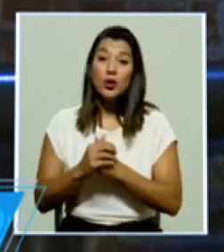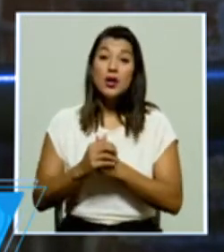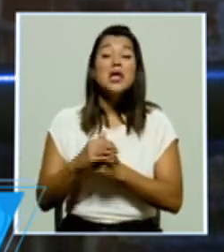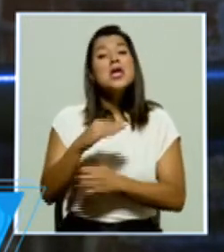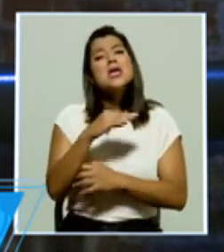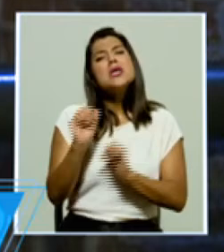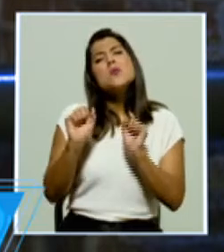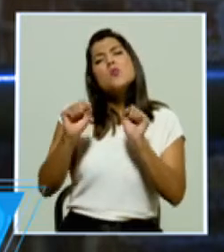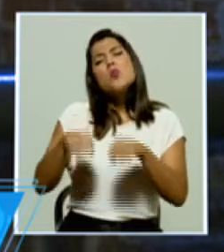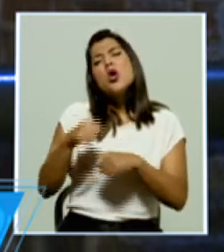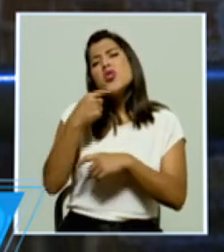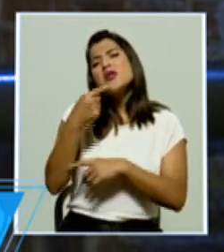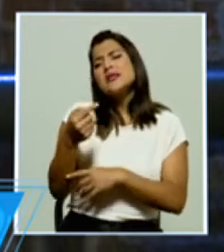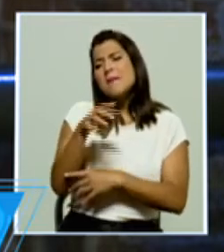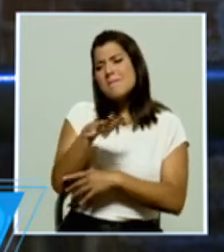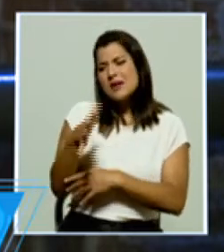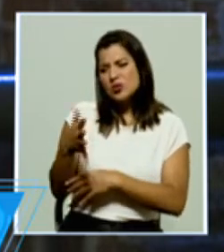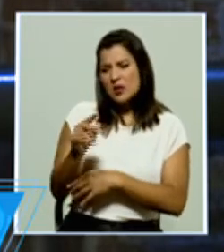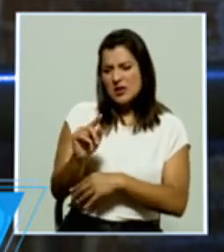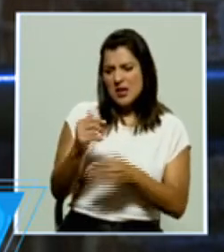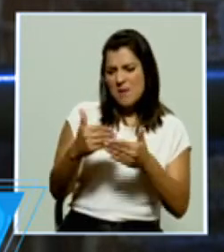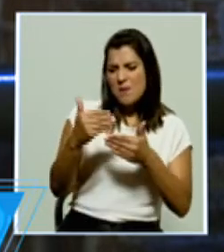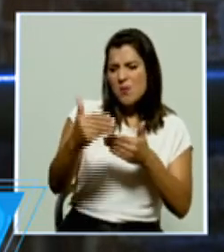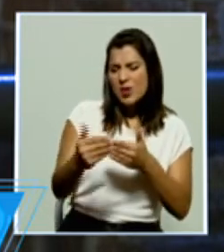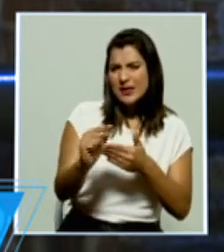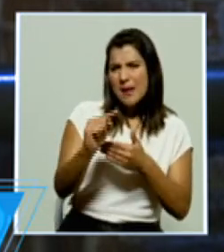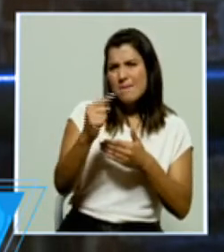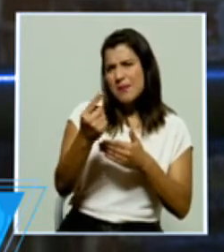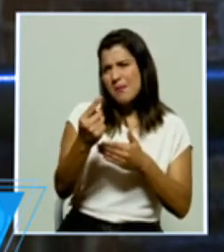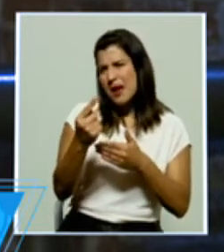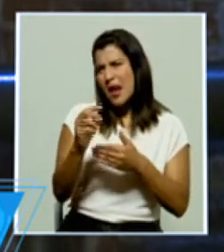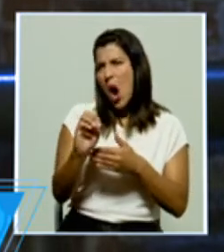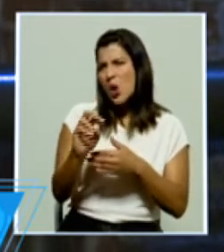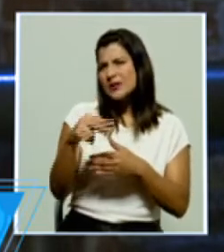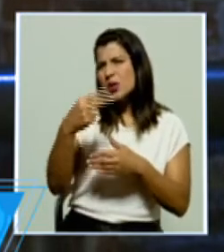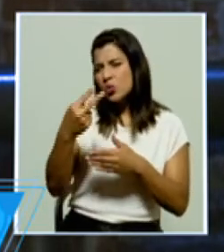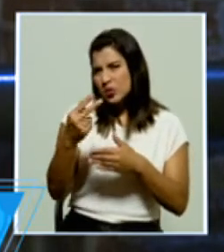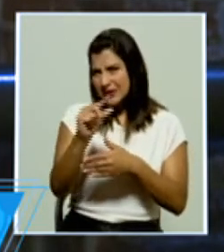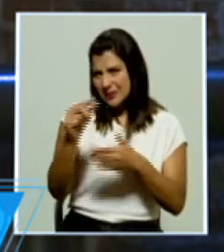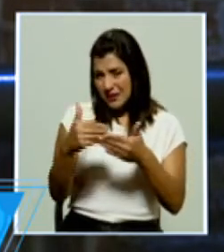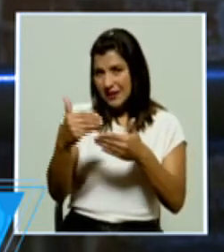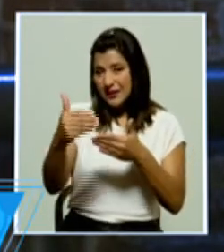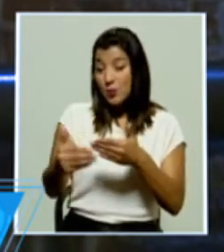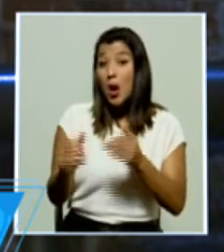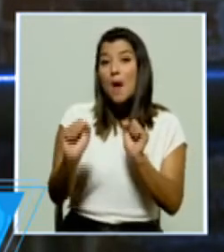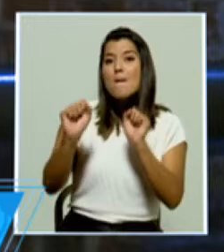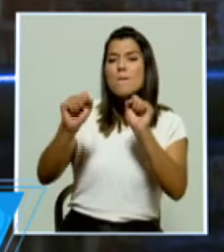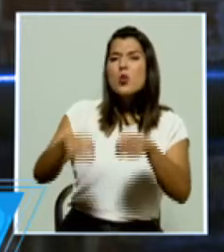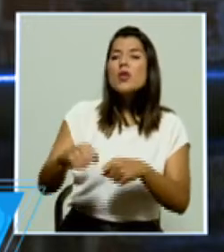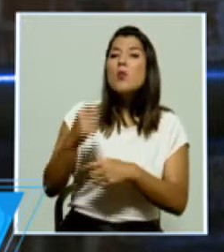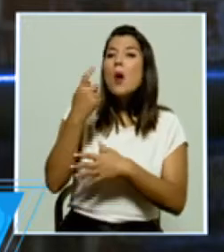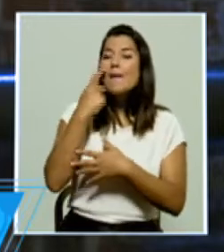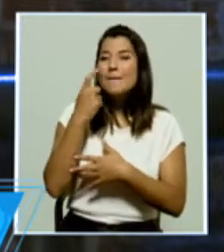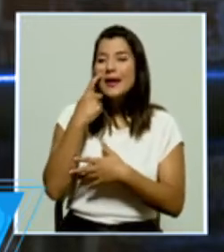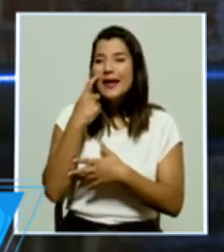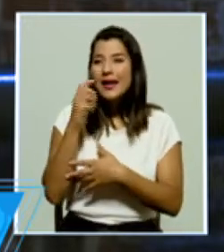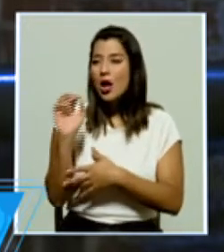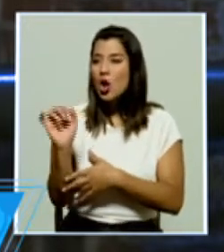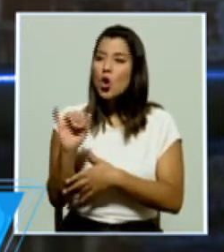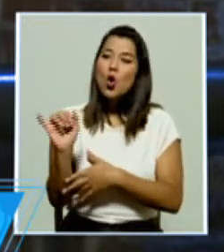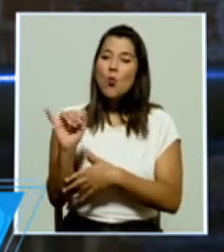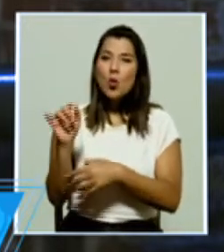que más o menos pasada la primera y segunda semana del proceso pudimos encontrar entonces una dinámica en la que ya había